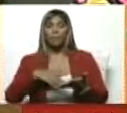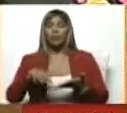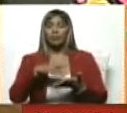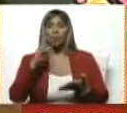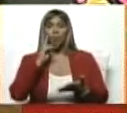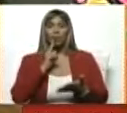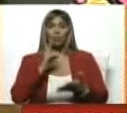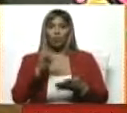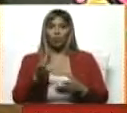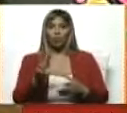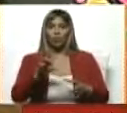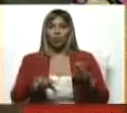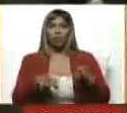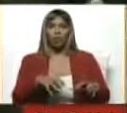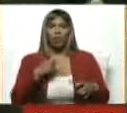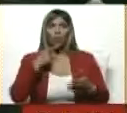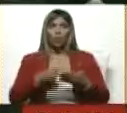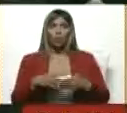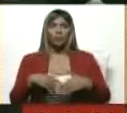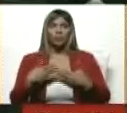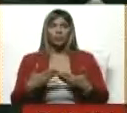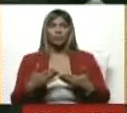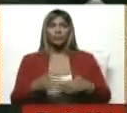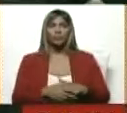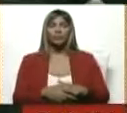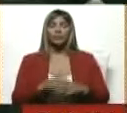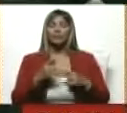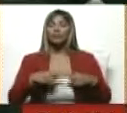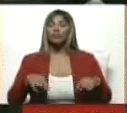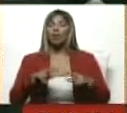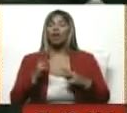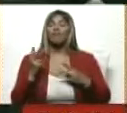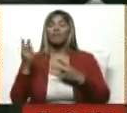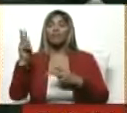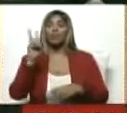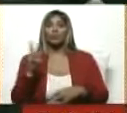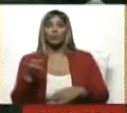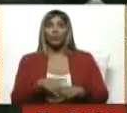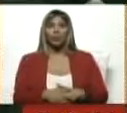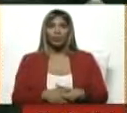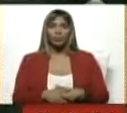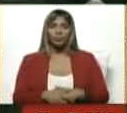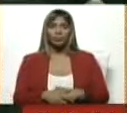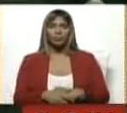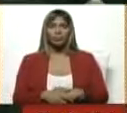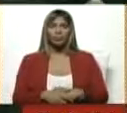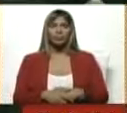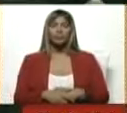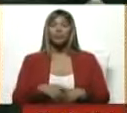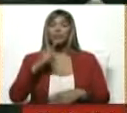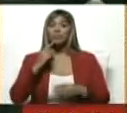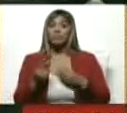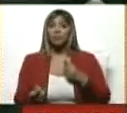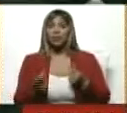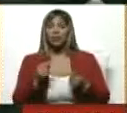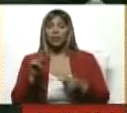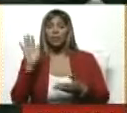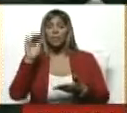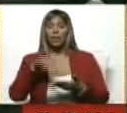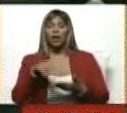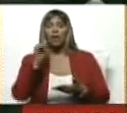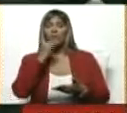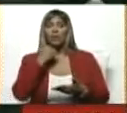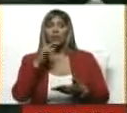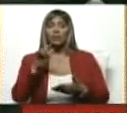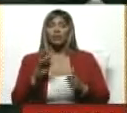tres estados. La hemos denominado la Sala Viva Venezuela. Así que prevenidos en Maracay,